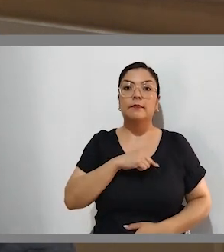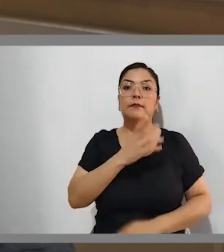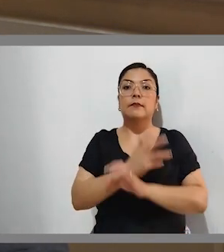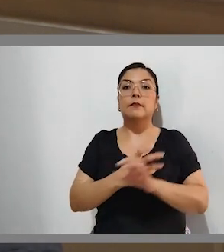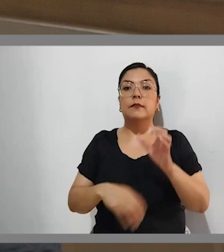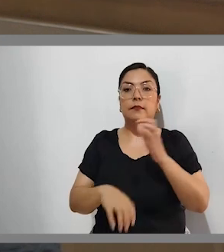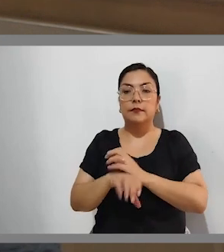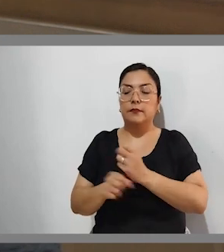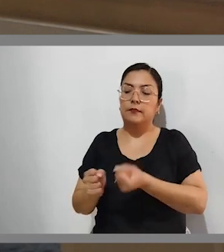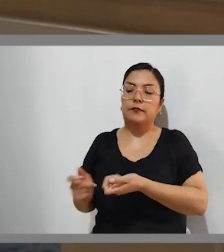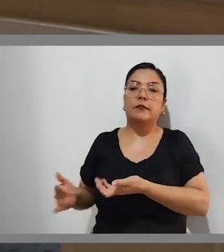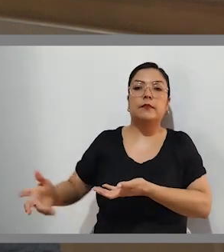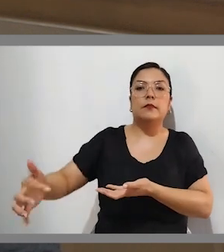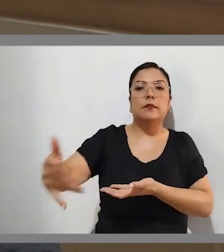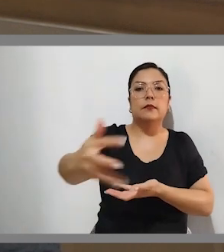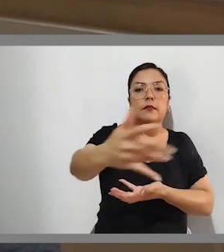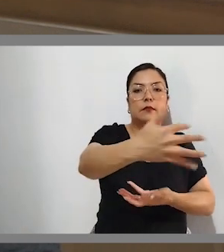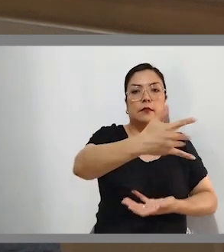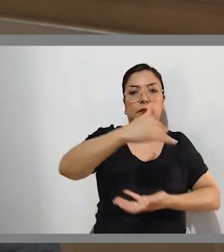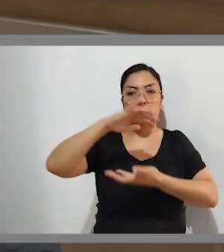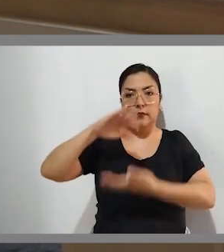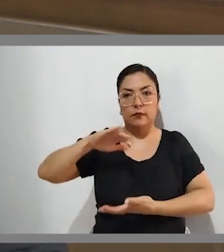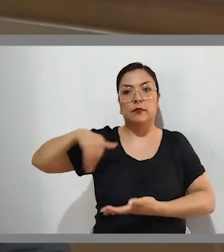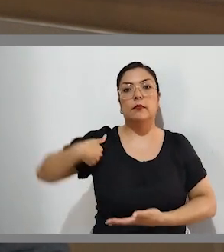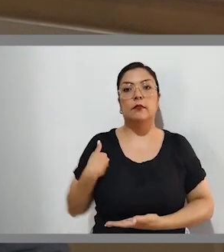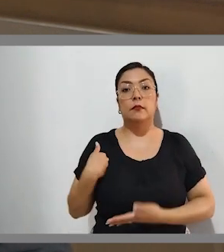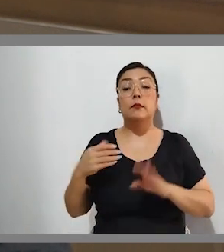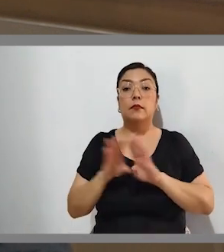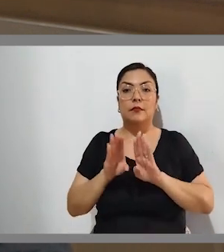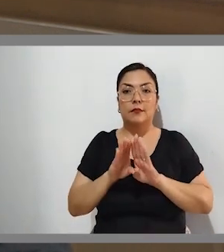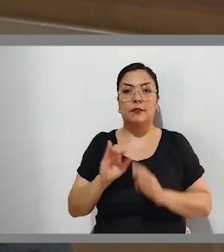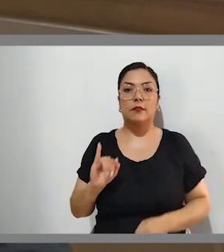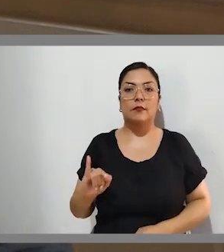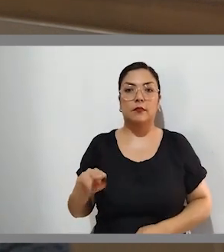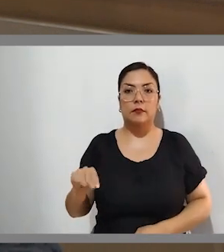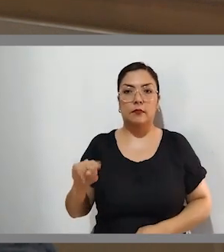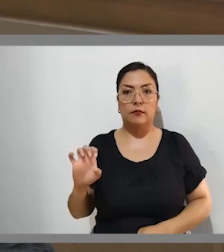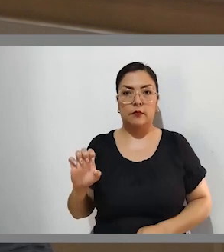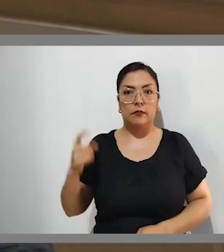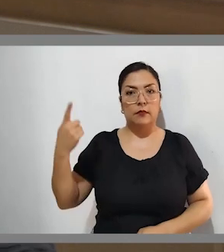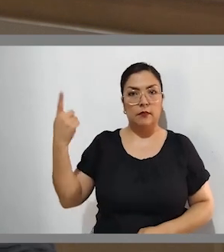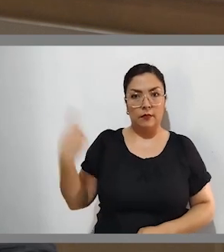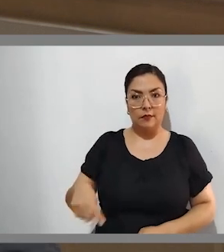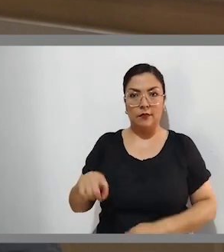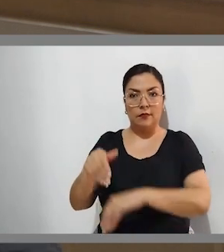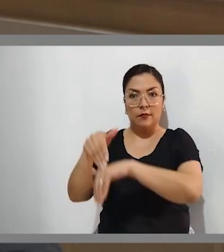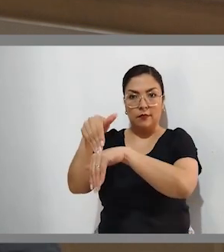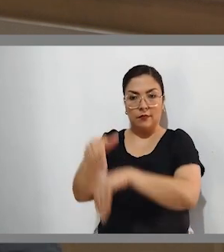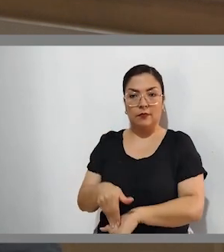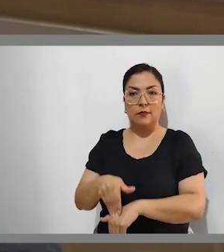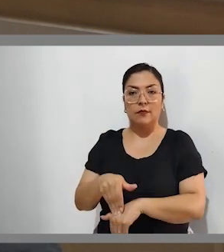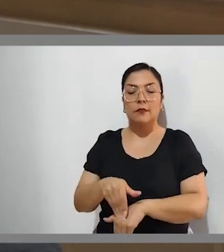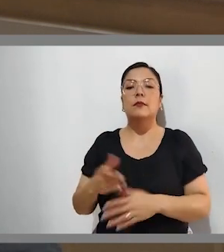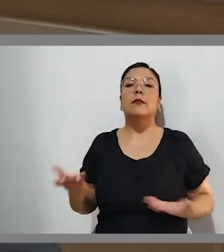momento operados por el Instituto Nacional Electoral, y en elecciones concurrentes, si bien son operados por CAEs y